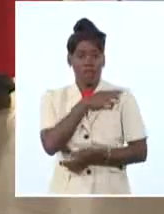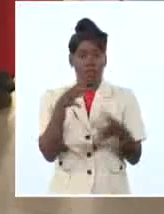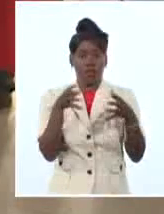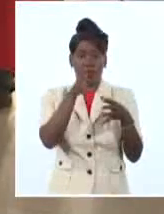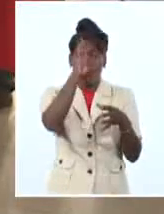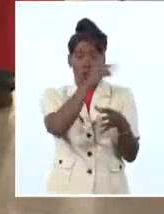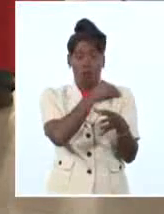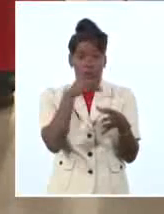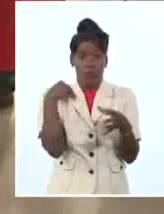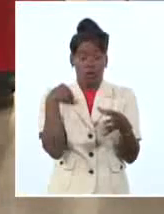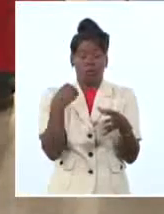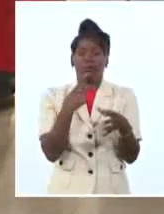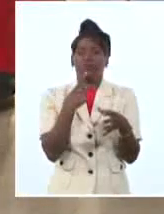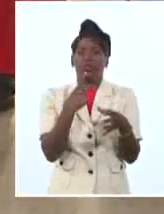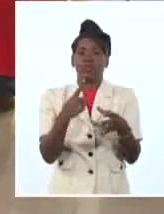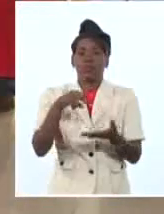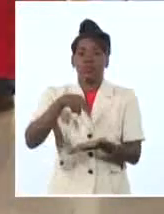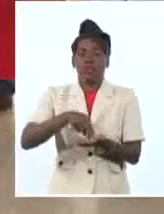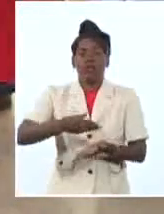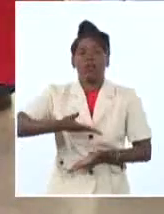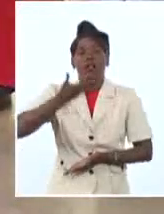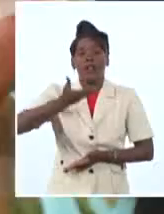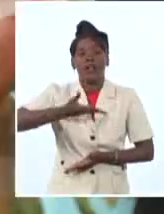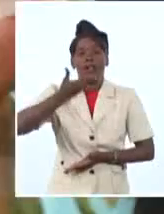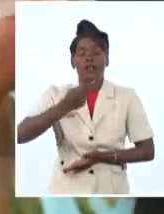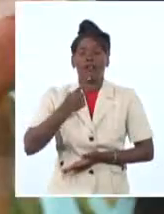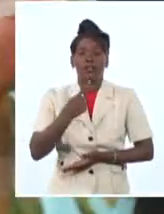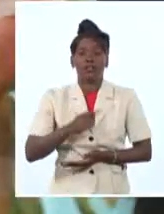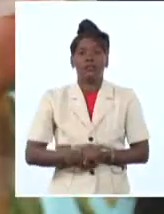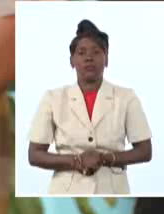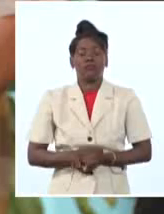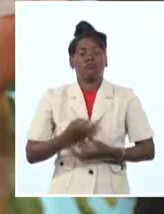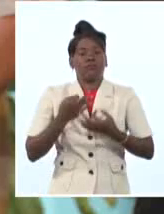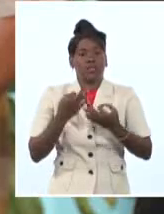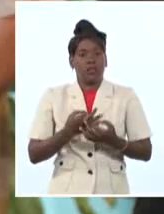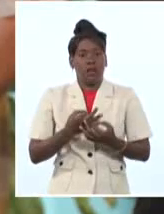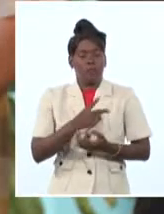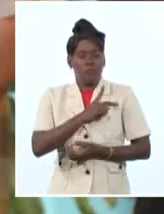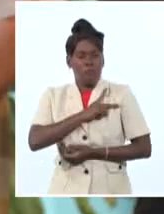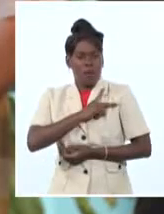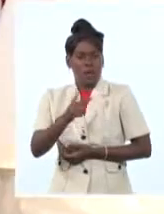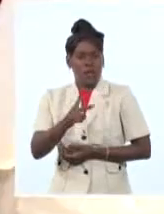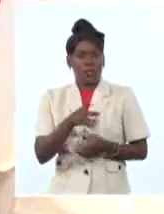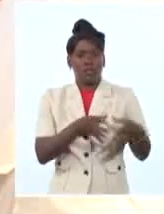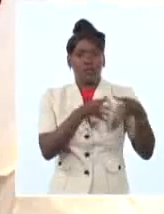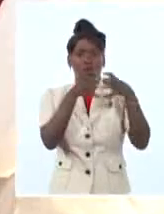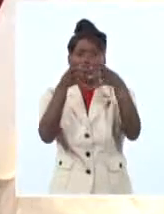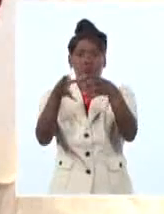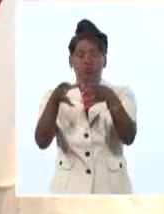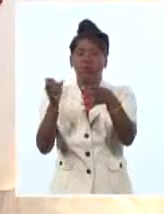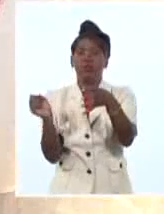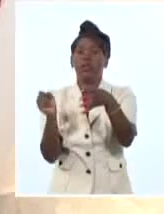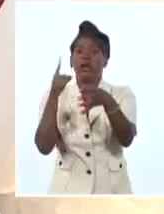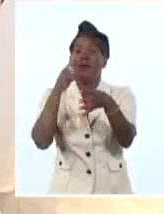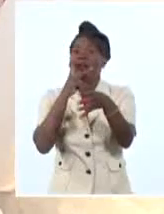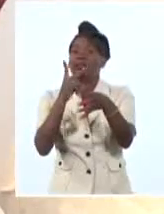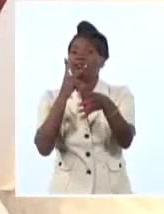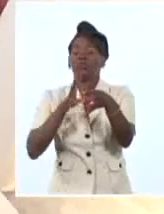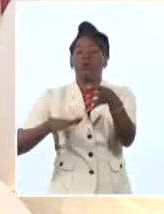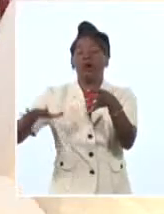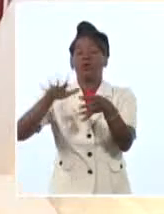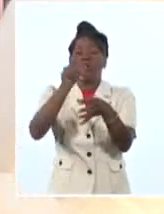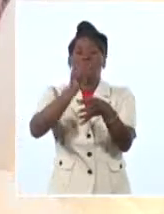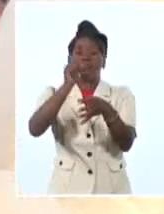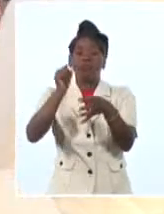Juan Carlos dupuy expresó que de manera sencilla honesta y humana los cooperantes cumplieron con su misión también los